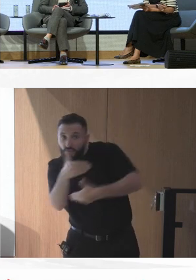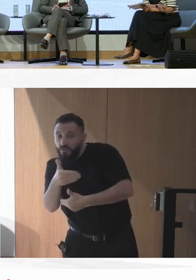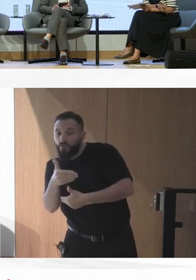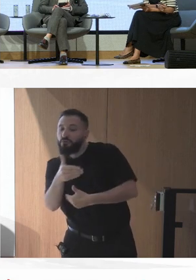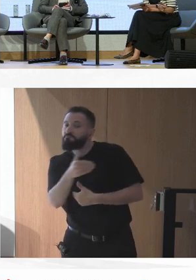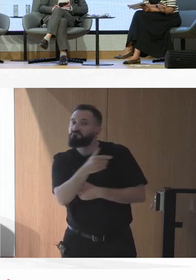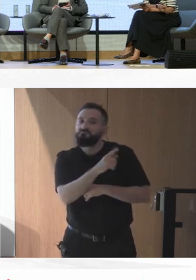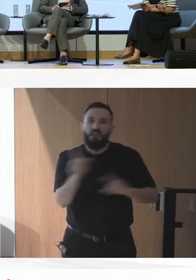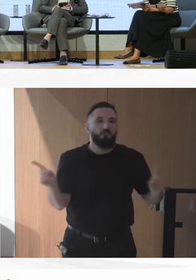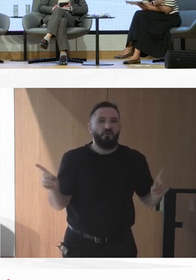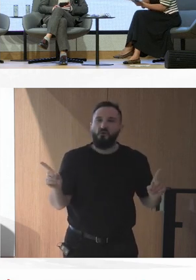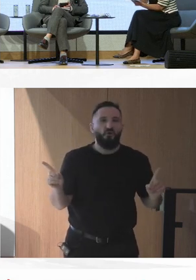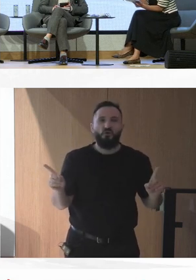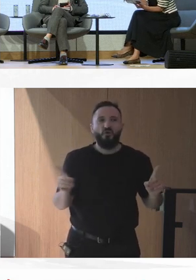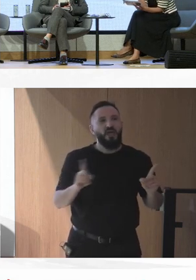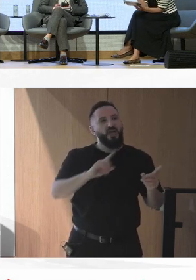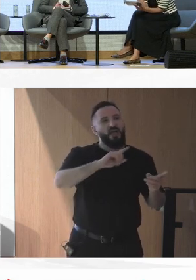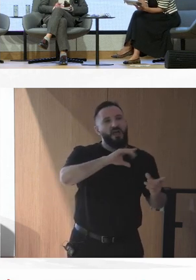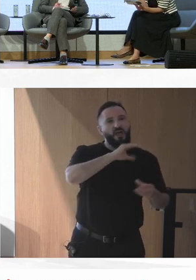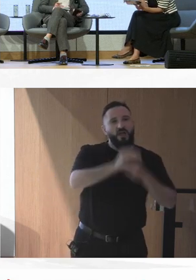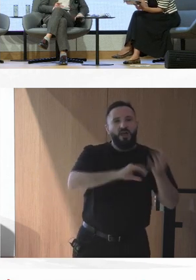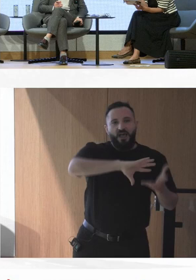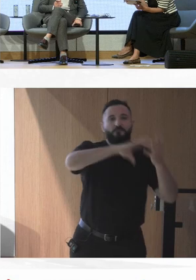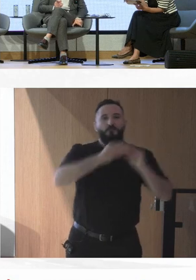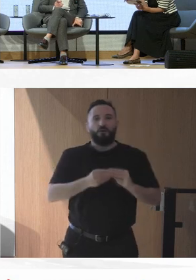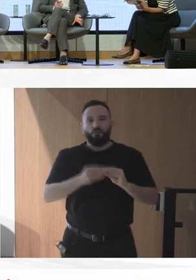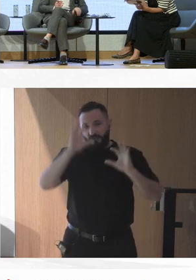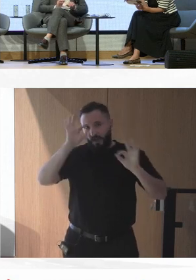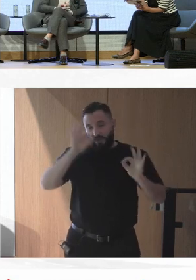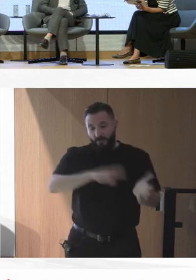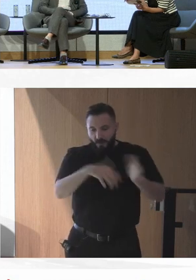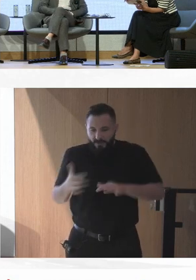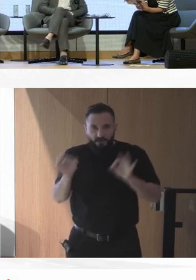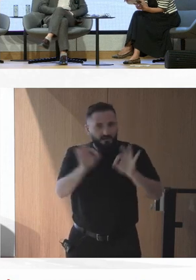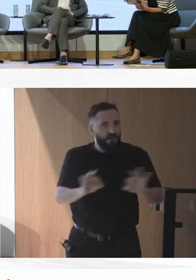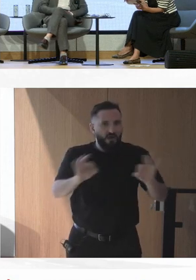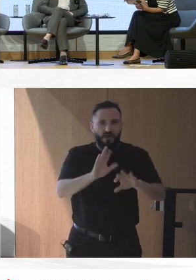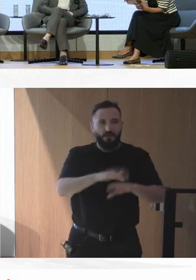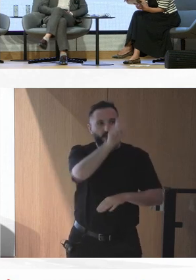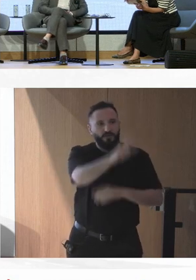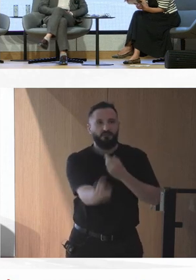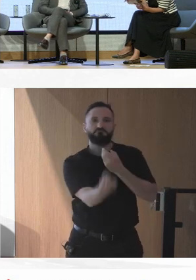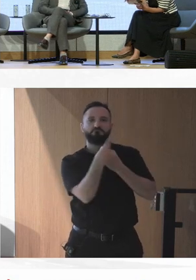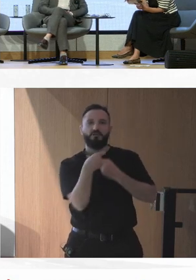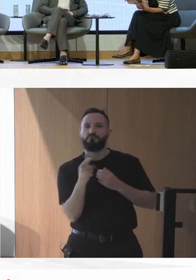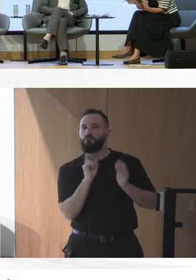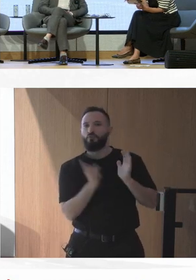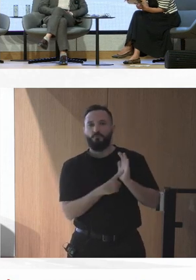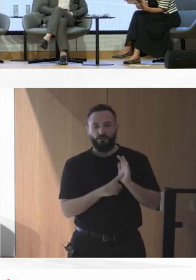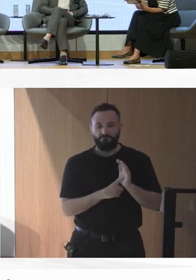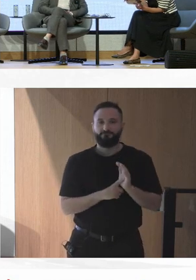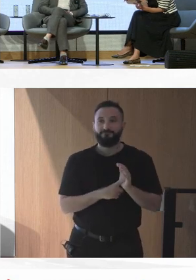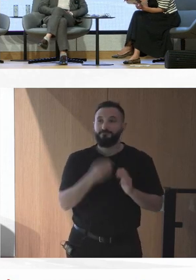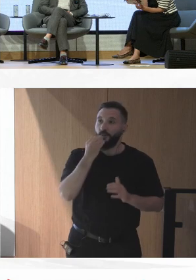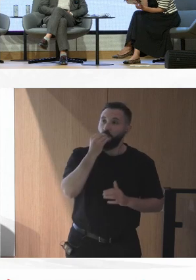¿no? Digamos, aplicando los ajustes para que la persona pudiera participar plenamente. A ver, ¿es mejor estar